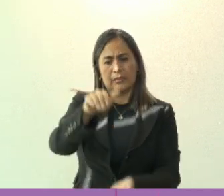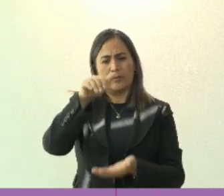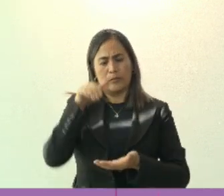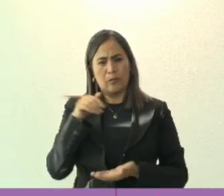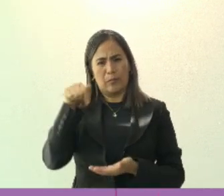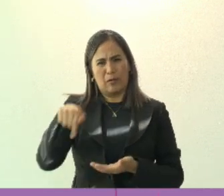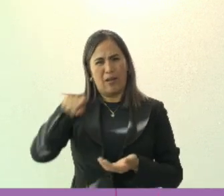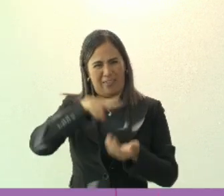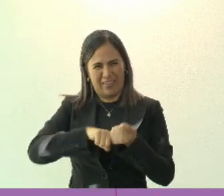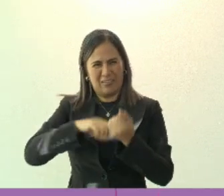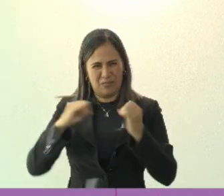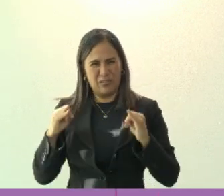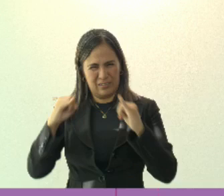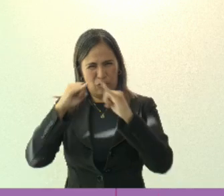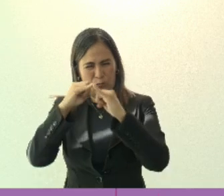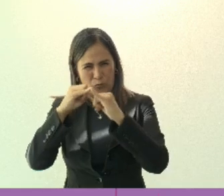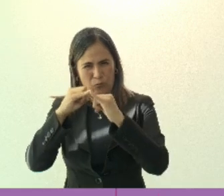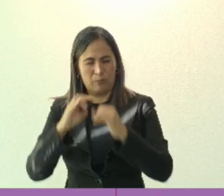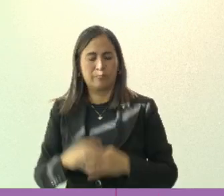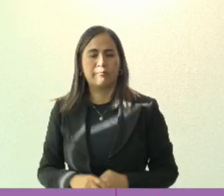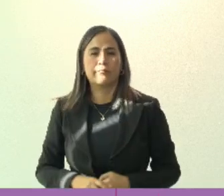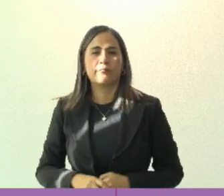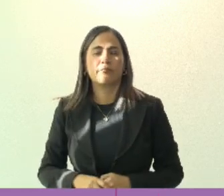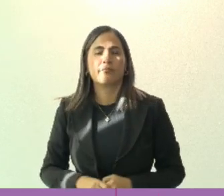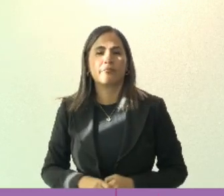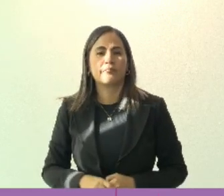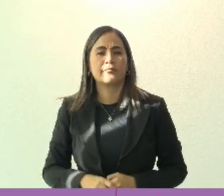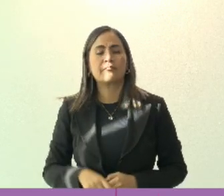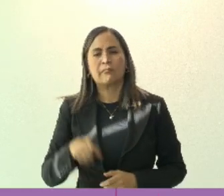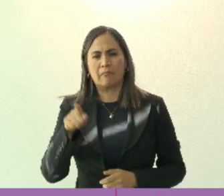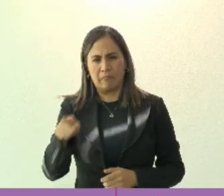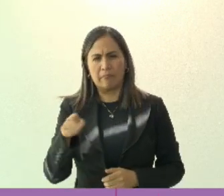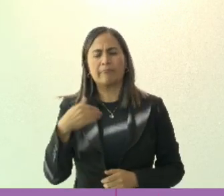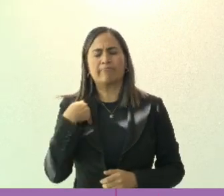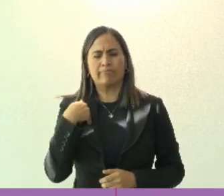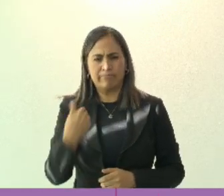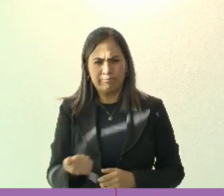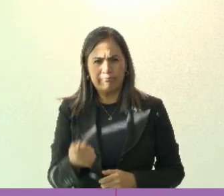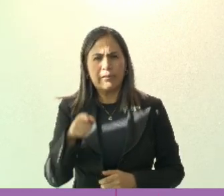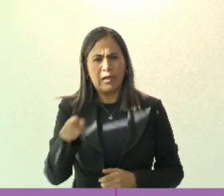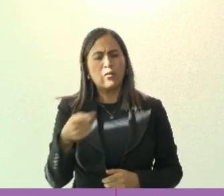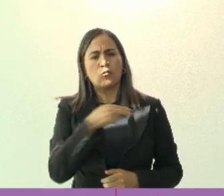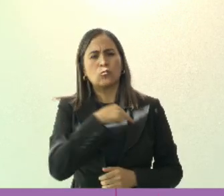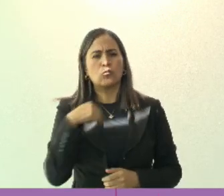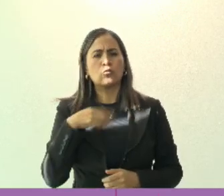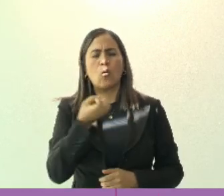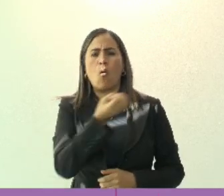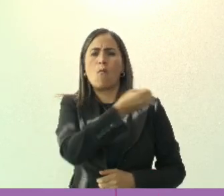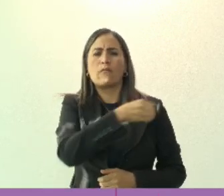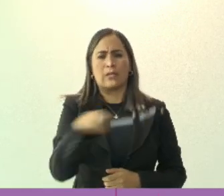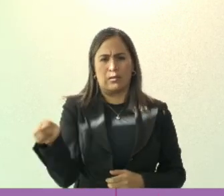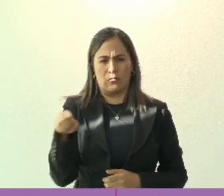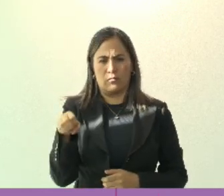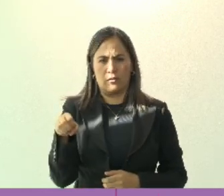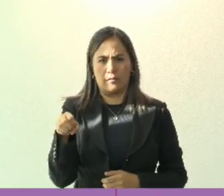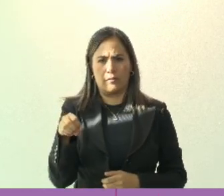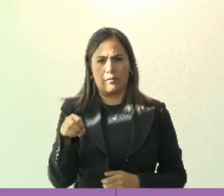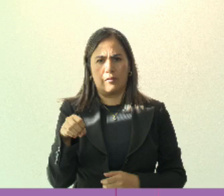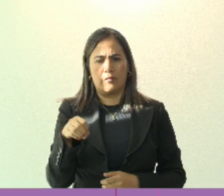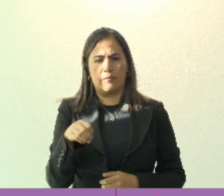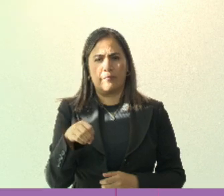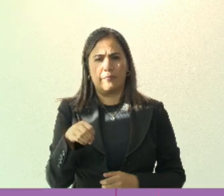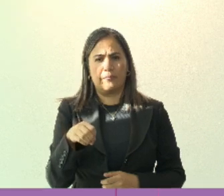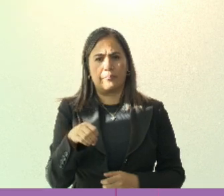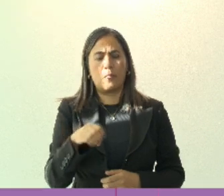y en la institucional ahí podemos y tenemos también la obligatoriedad de contener y